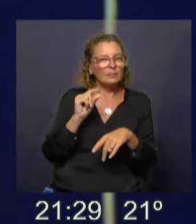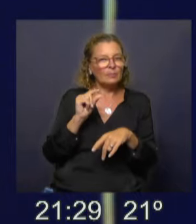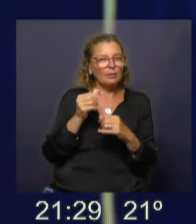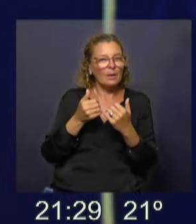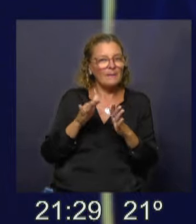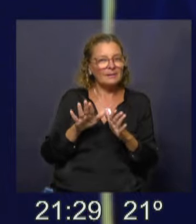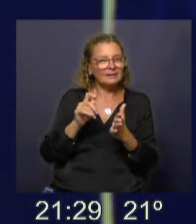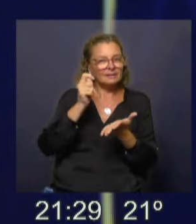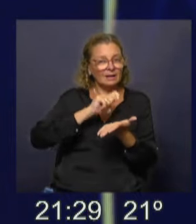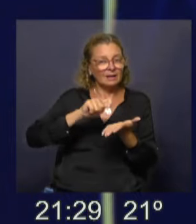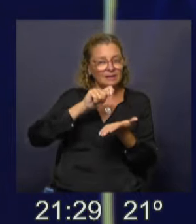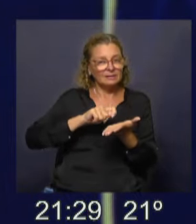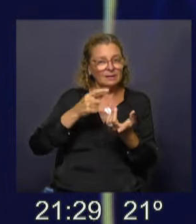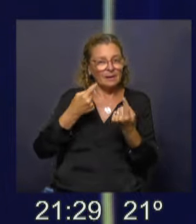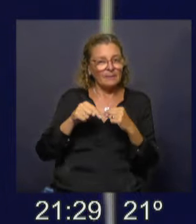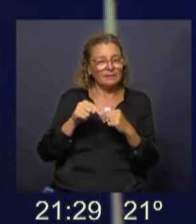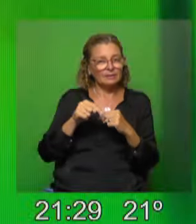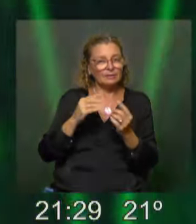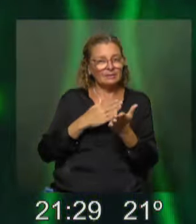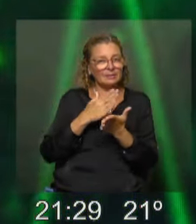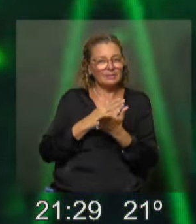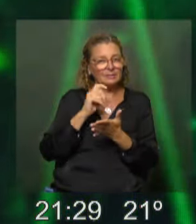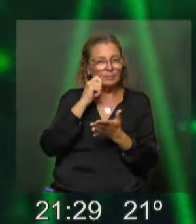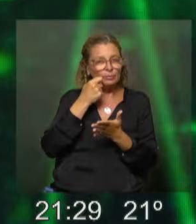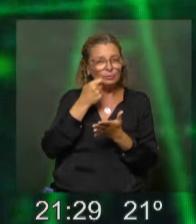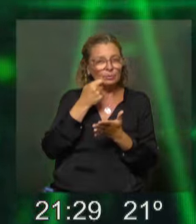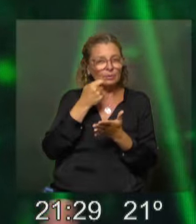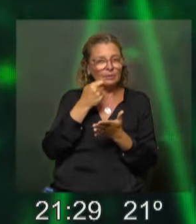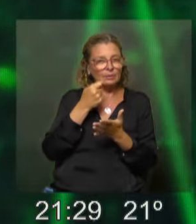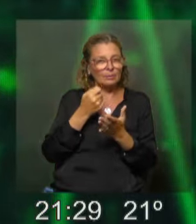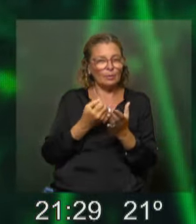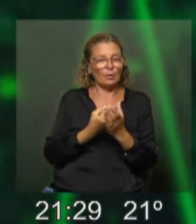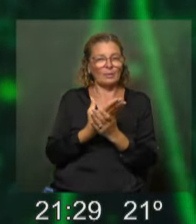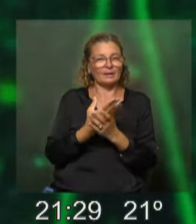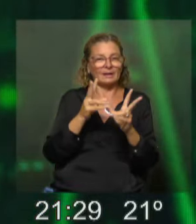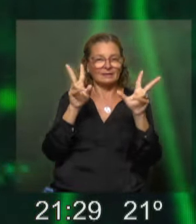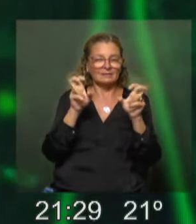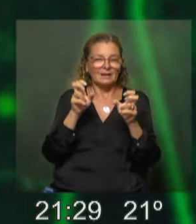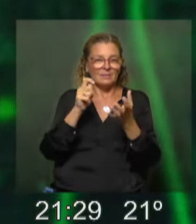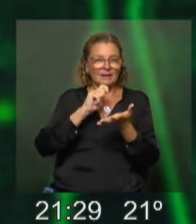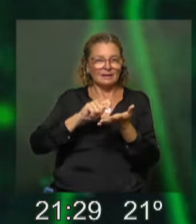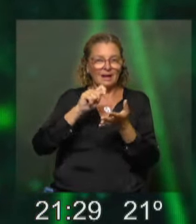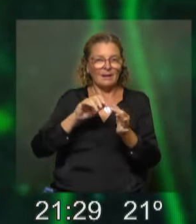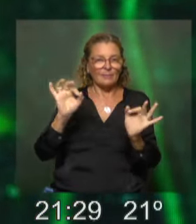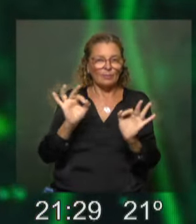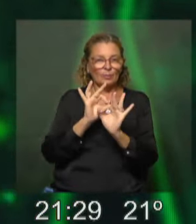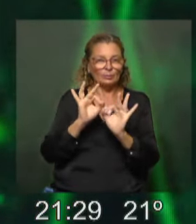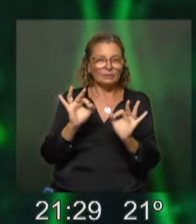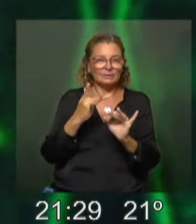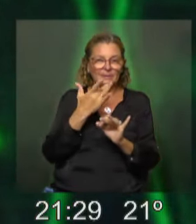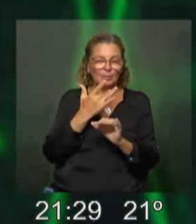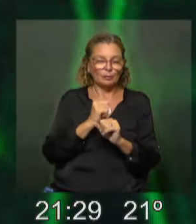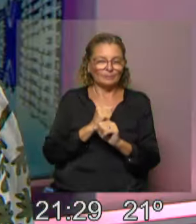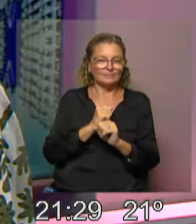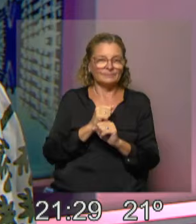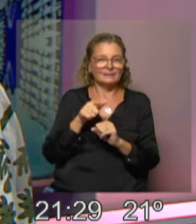arranqué a escribir, pero siempre me gustó ese lado, viste, ese descubrir el tema de crear música, que es divino. ¿Y